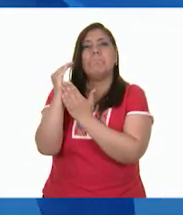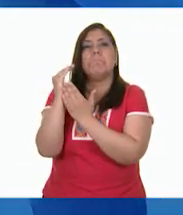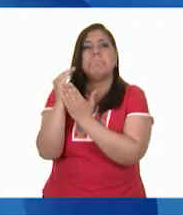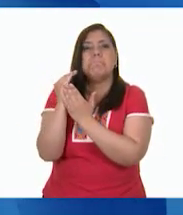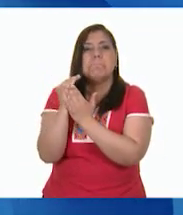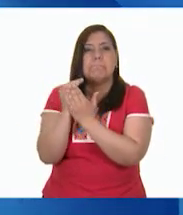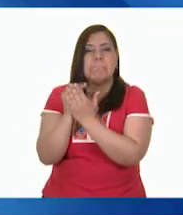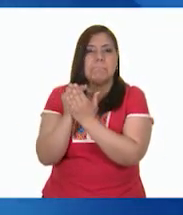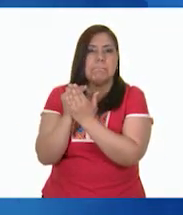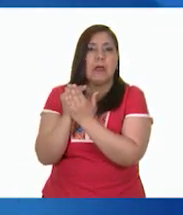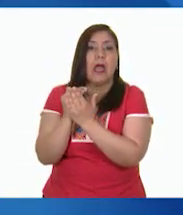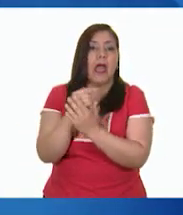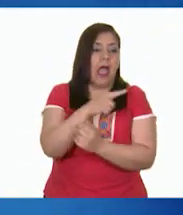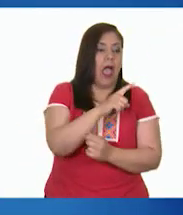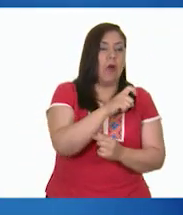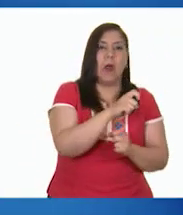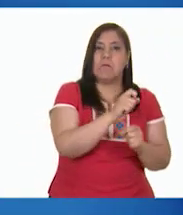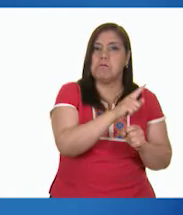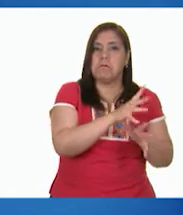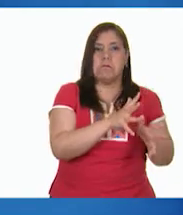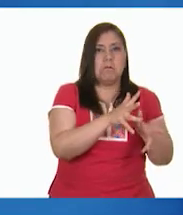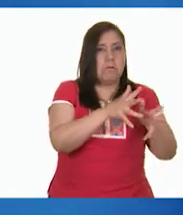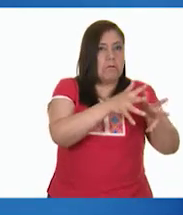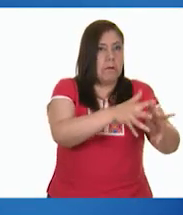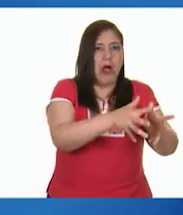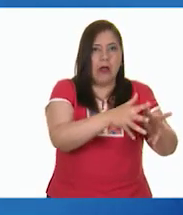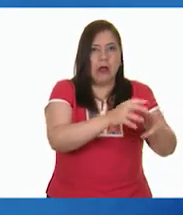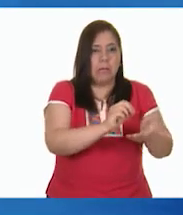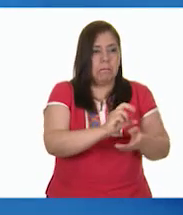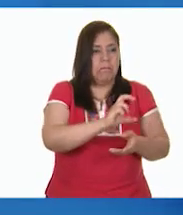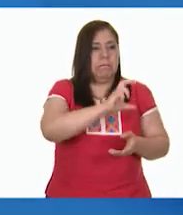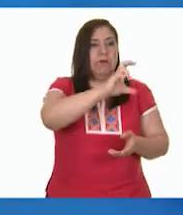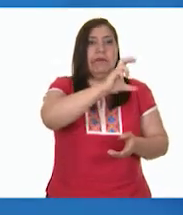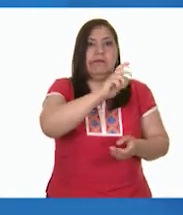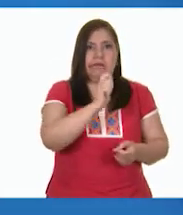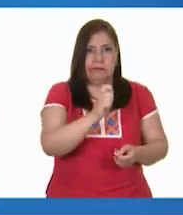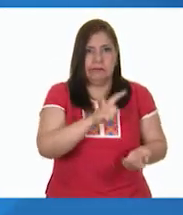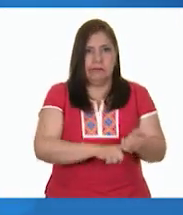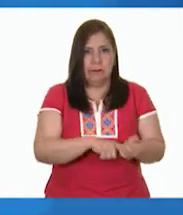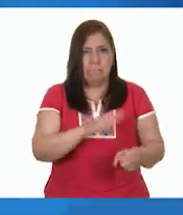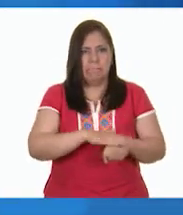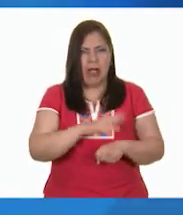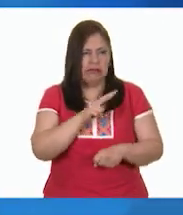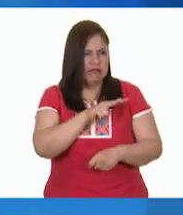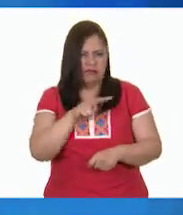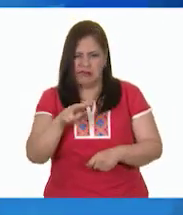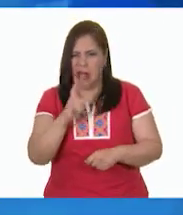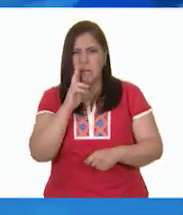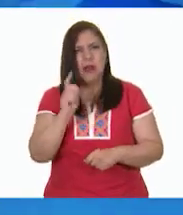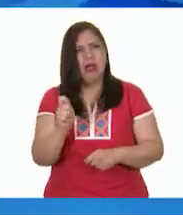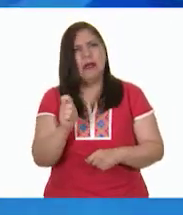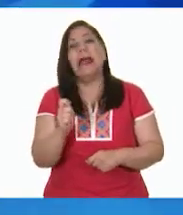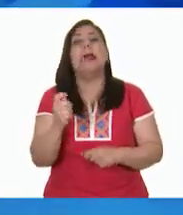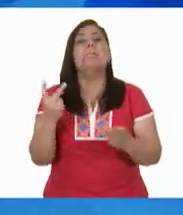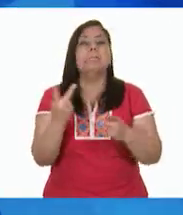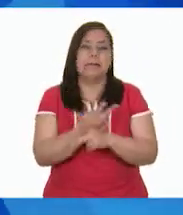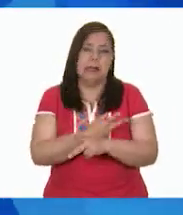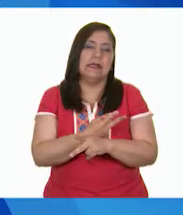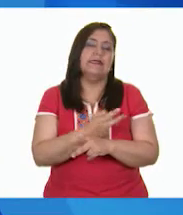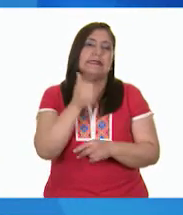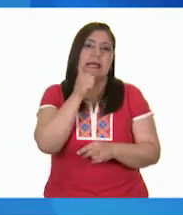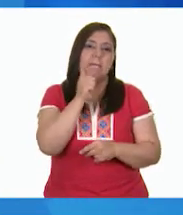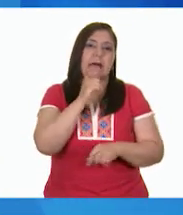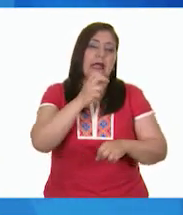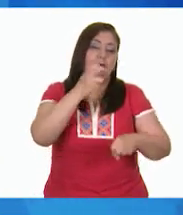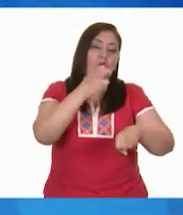volumen y en cambio el agua lo va a haber expandido. Entonces, ¿qué está pasando? Normalmente los